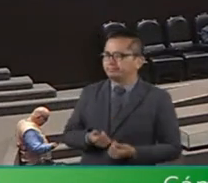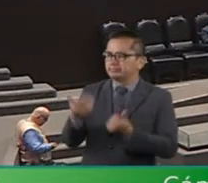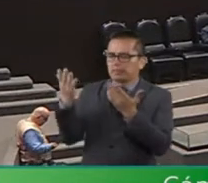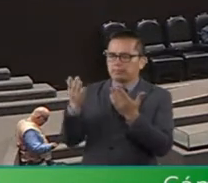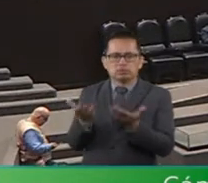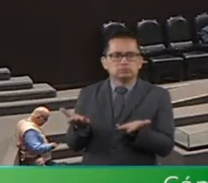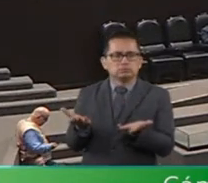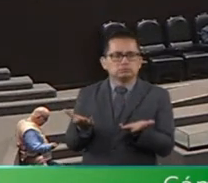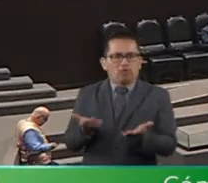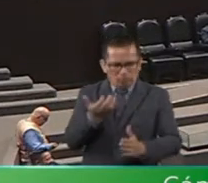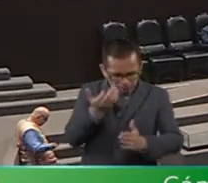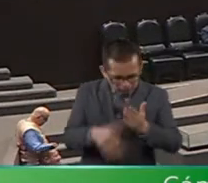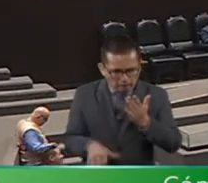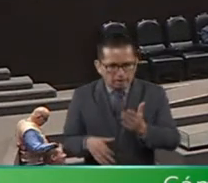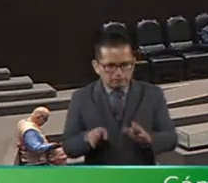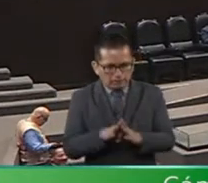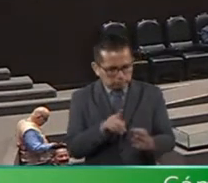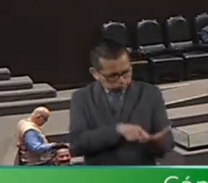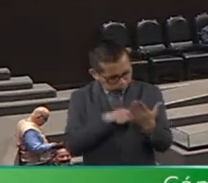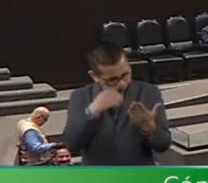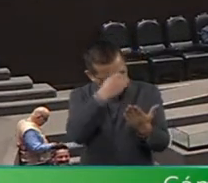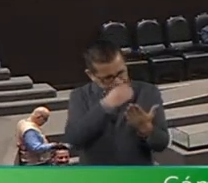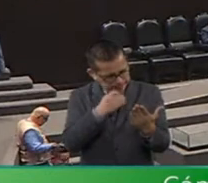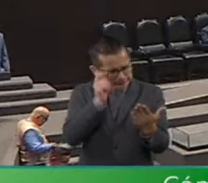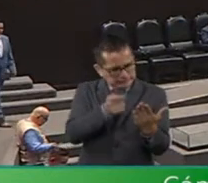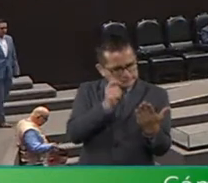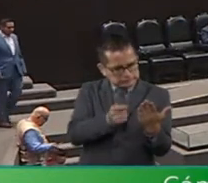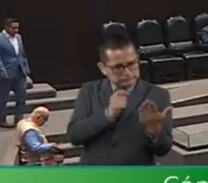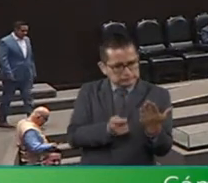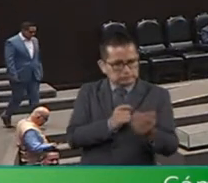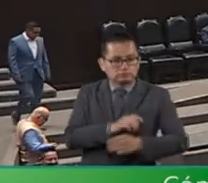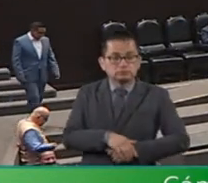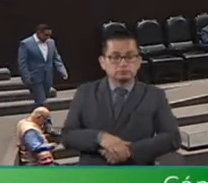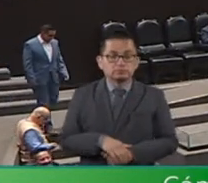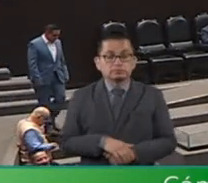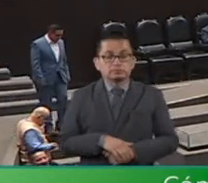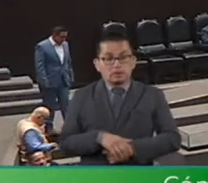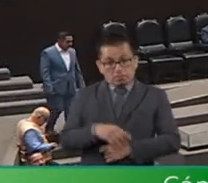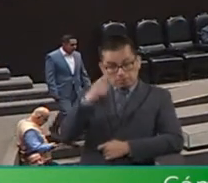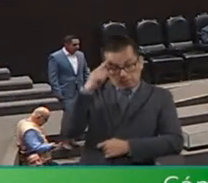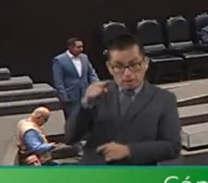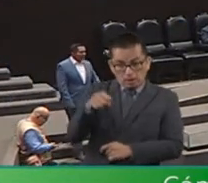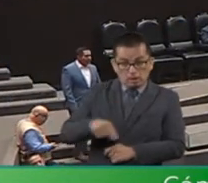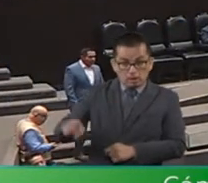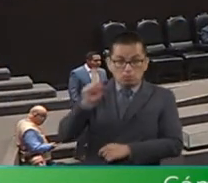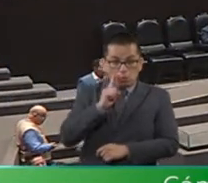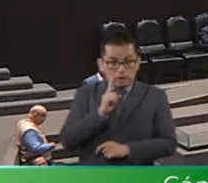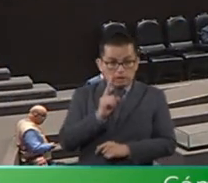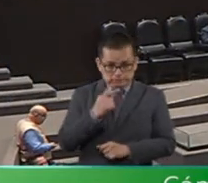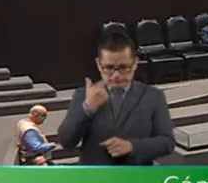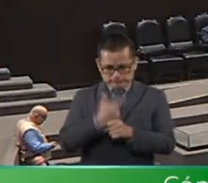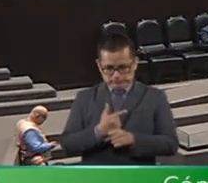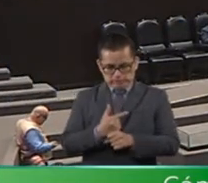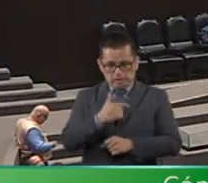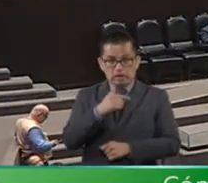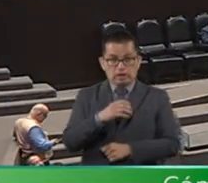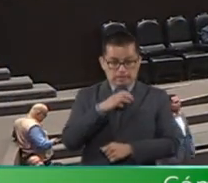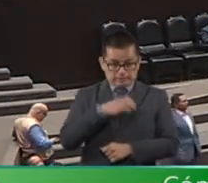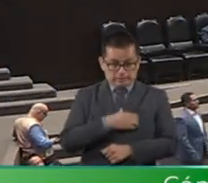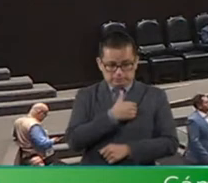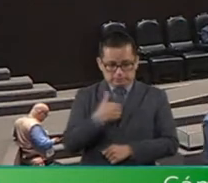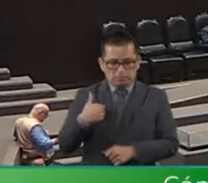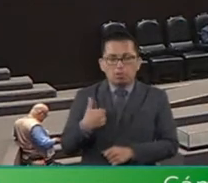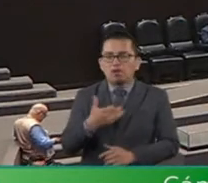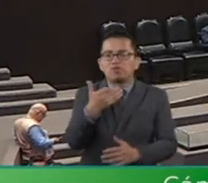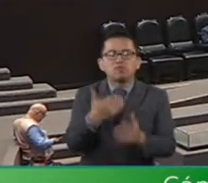la interpretación. Porque faltan medicamentos también para quienes es detectado el cáncer de mama. En